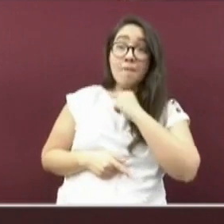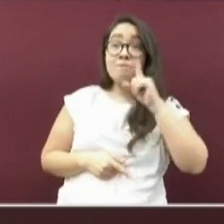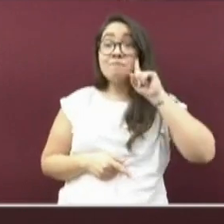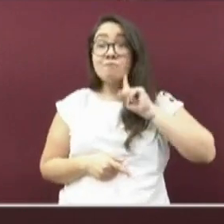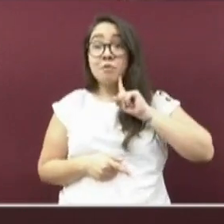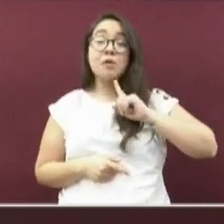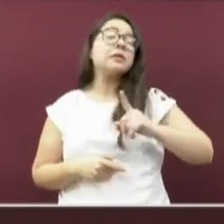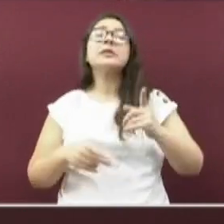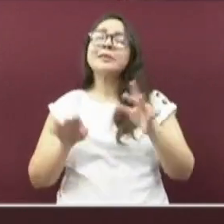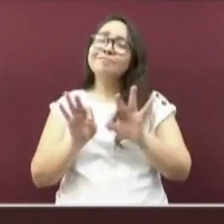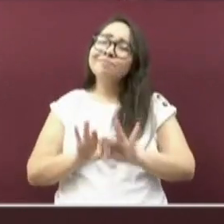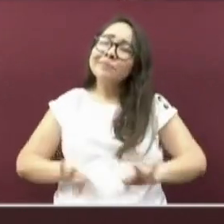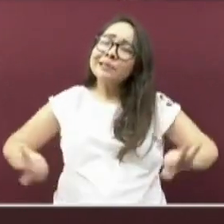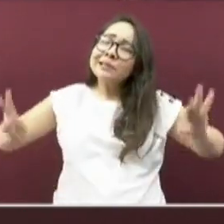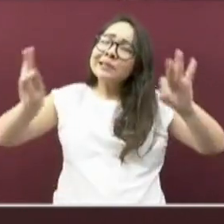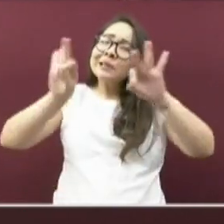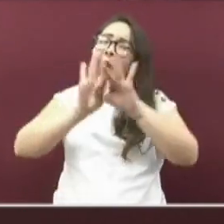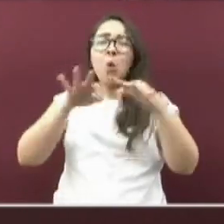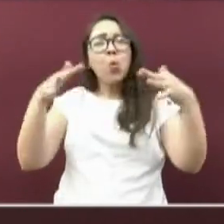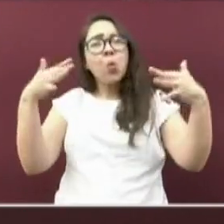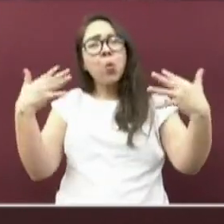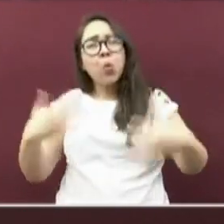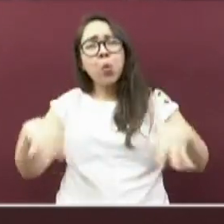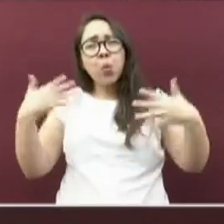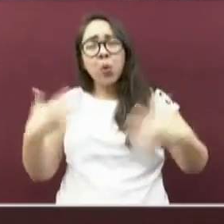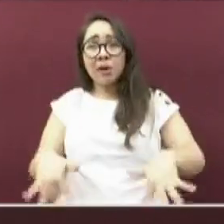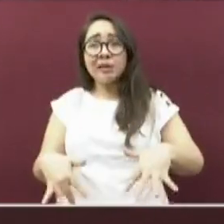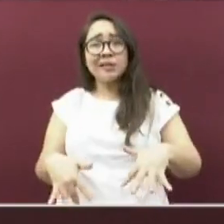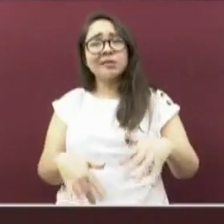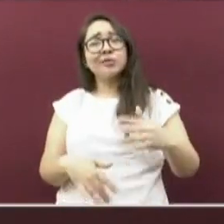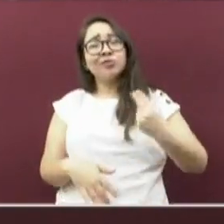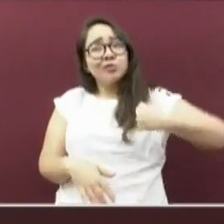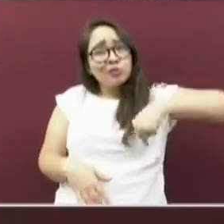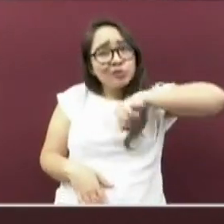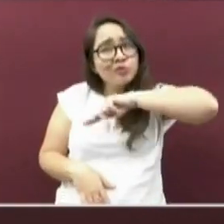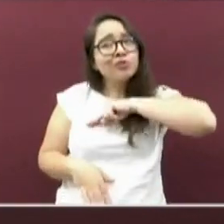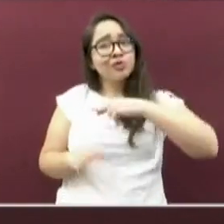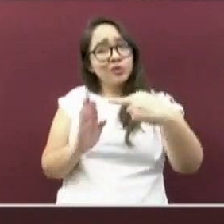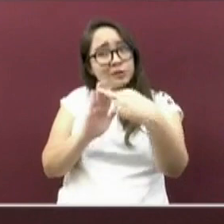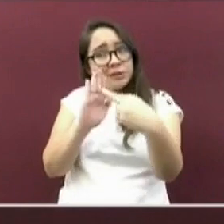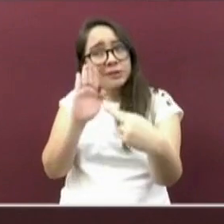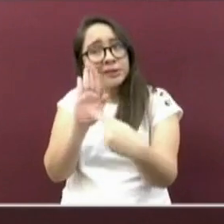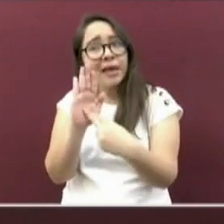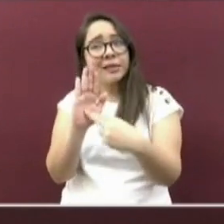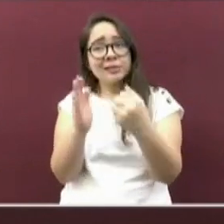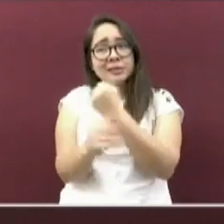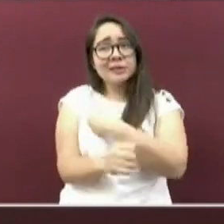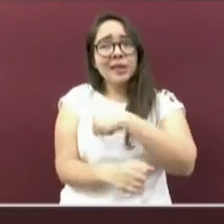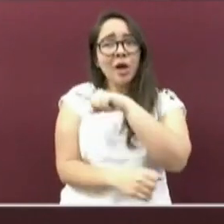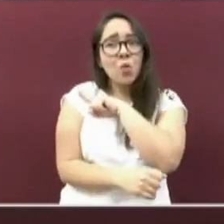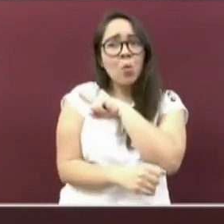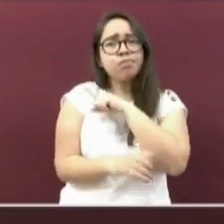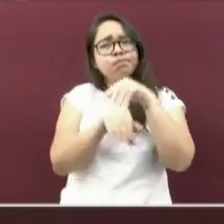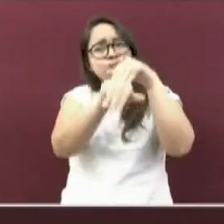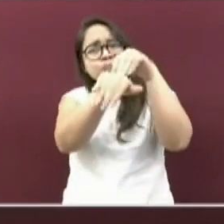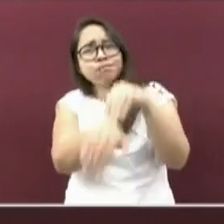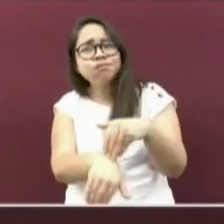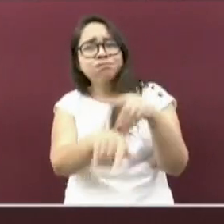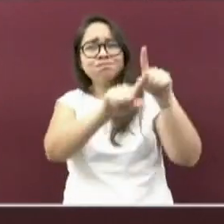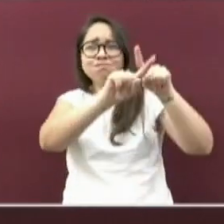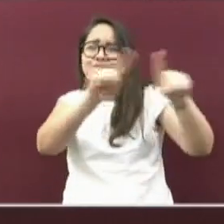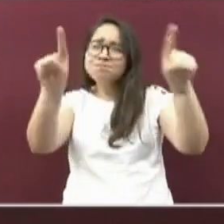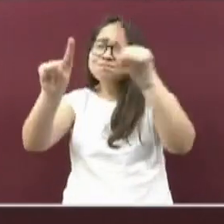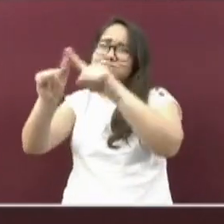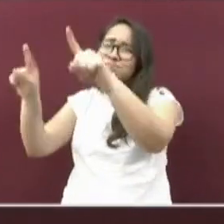es indispensable, muy indispensable, que continuemos con la medida de protección sanitaria en todos los